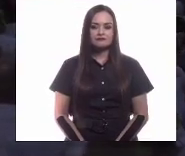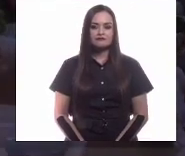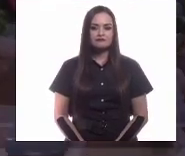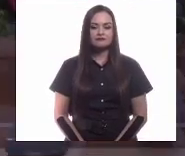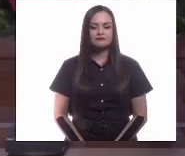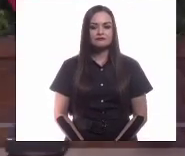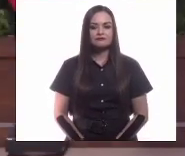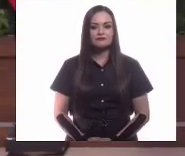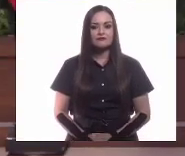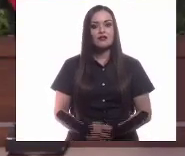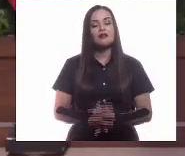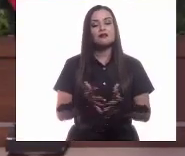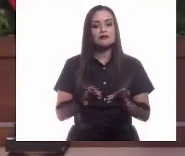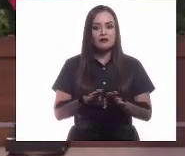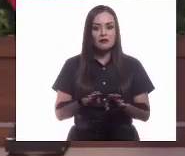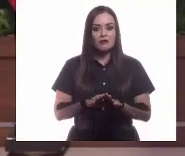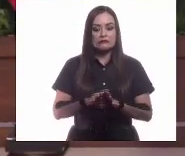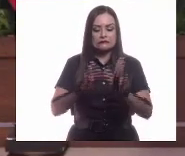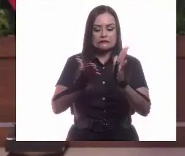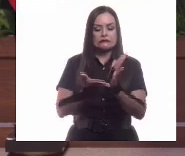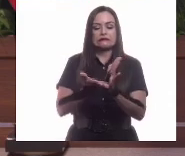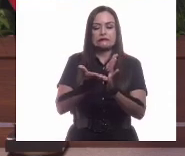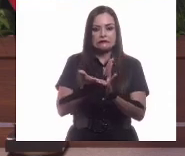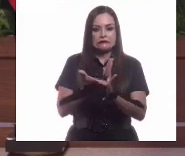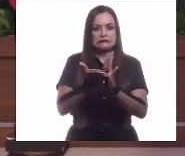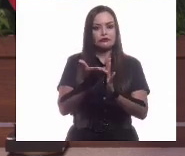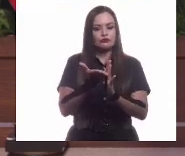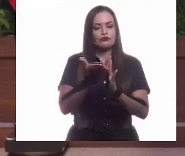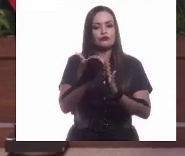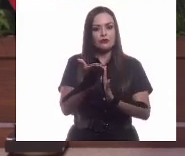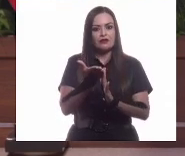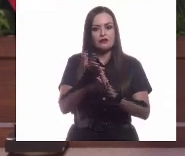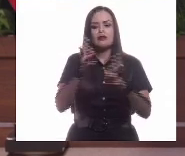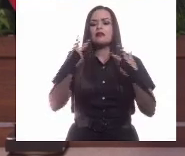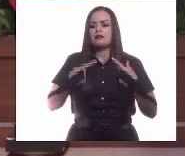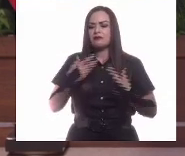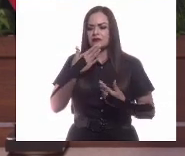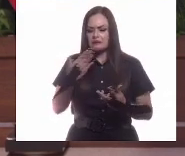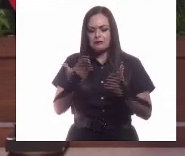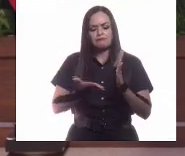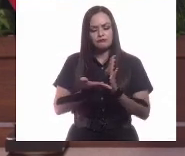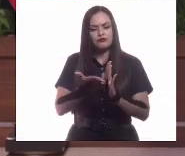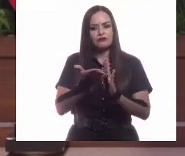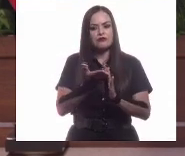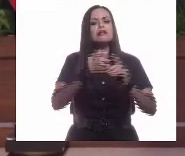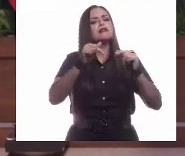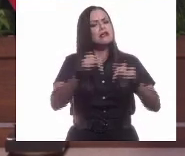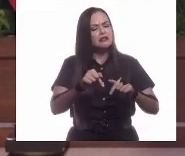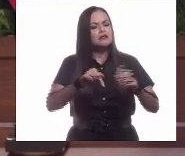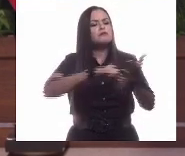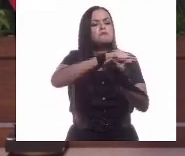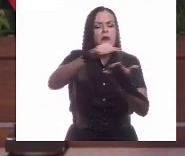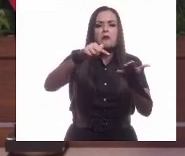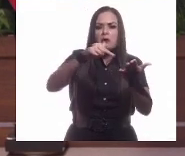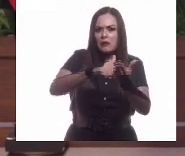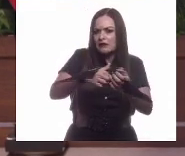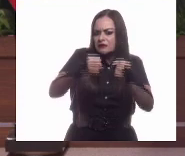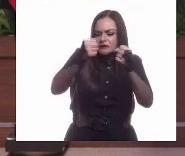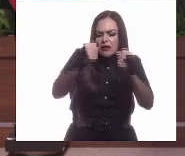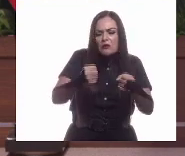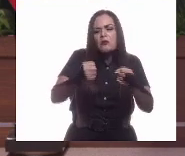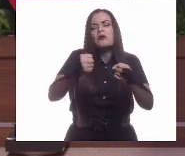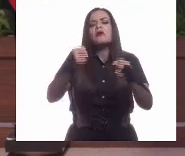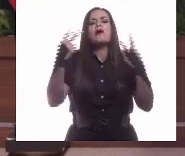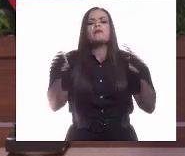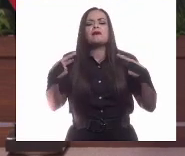El incremento de los niveles de bienestar responde a que hemos logrado situarnos como destino seguro, atractivo y confiable en el país y